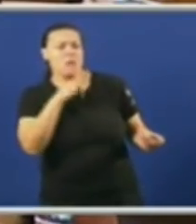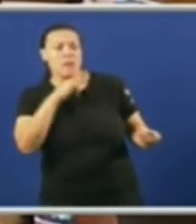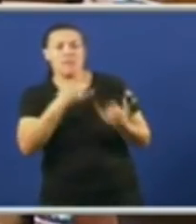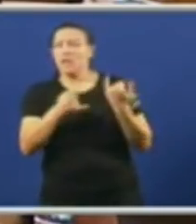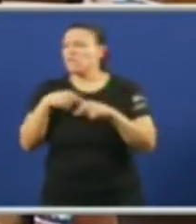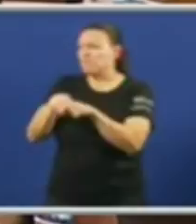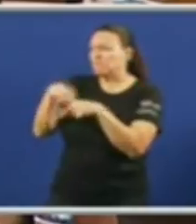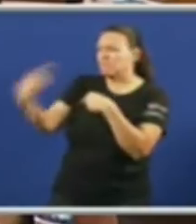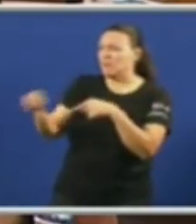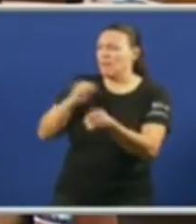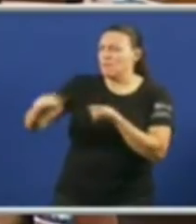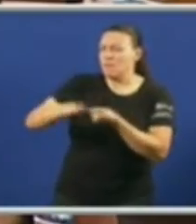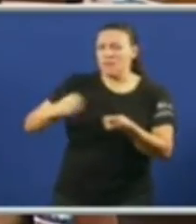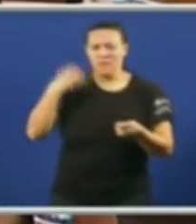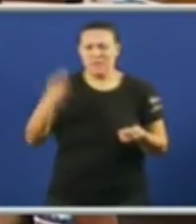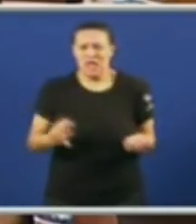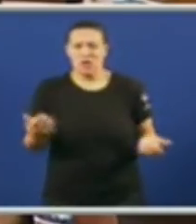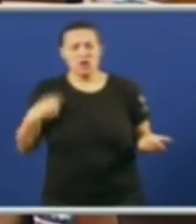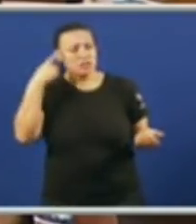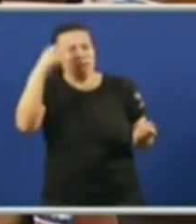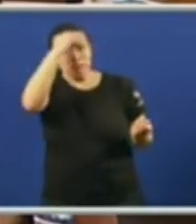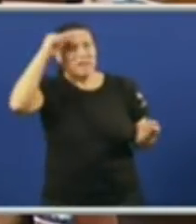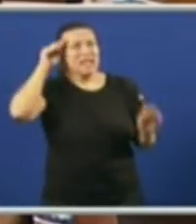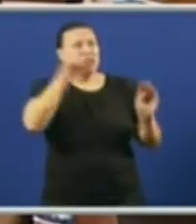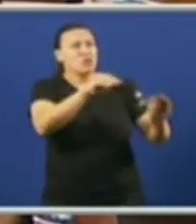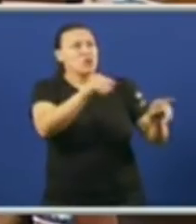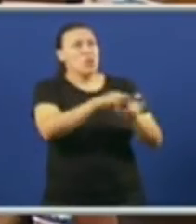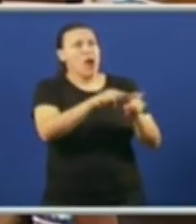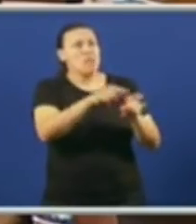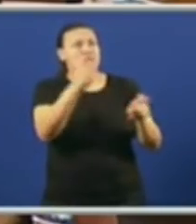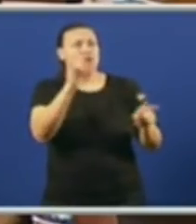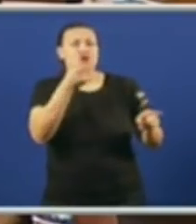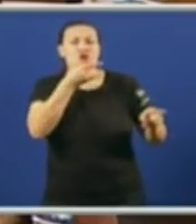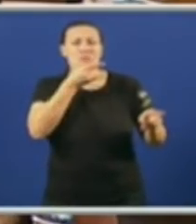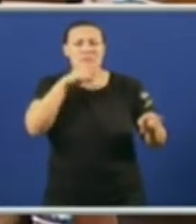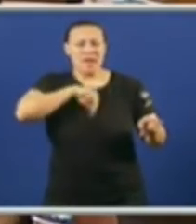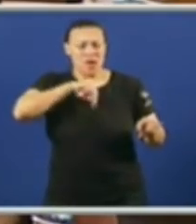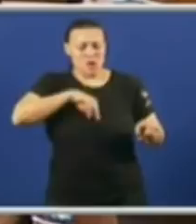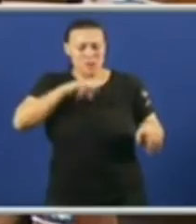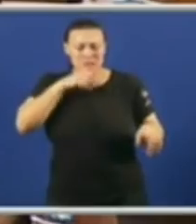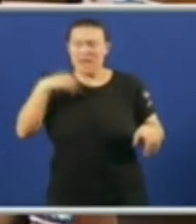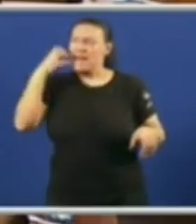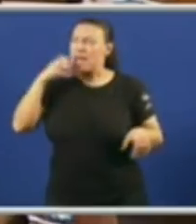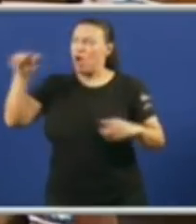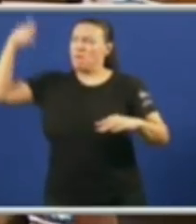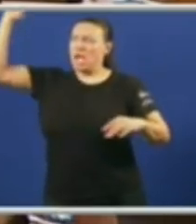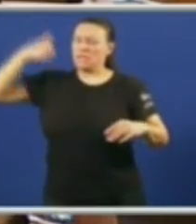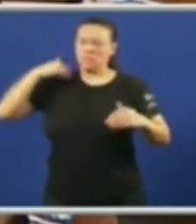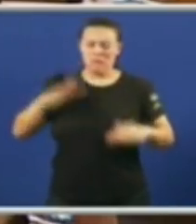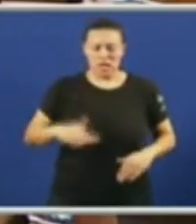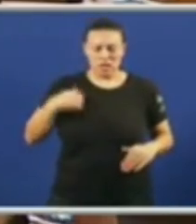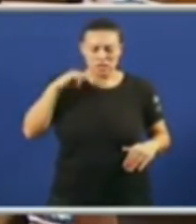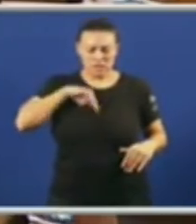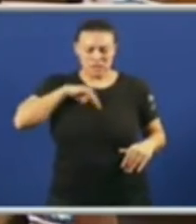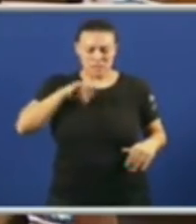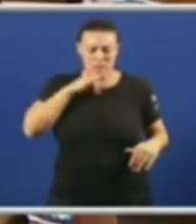lideran mentre vostedes funciona cunha mentalidade absolutamente acomplexada do señor Rajoy,